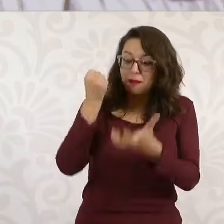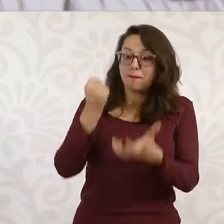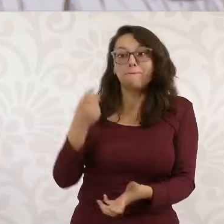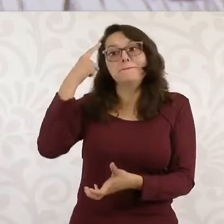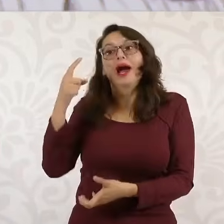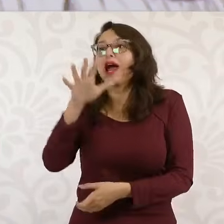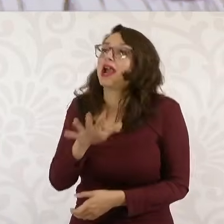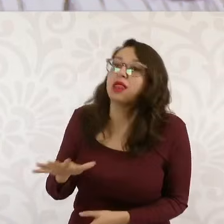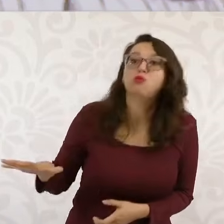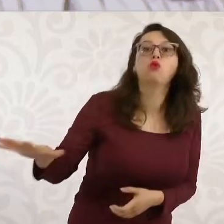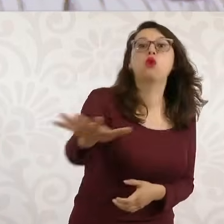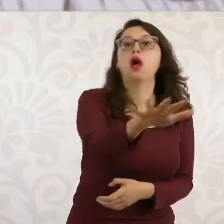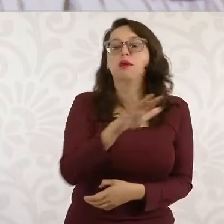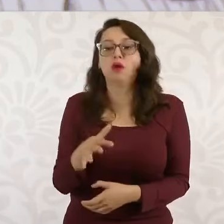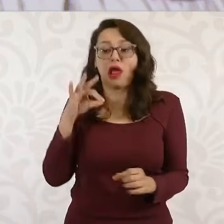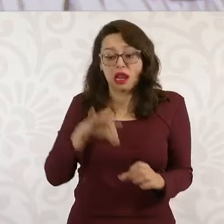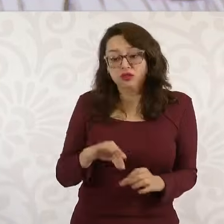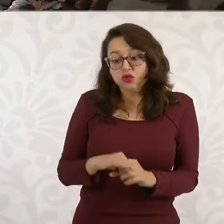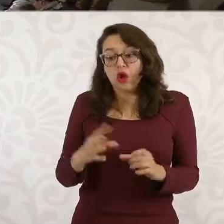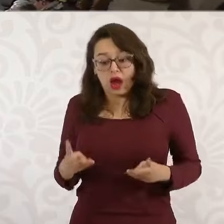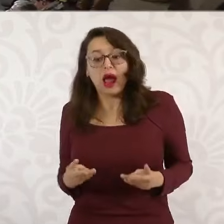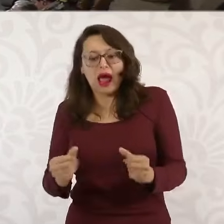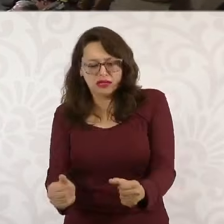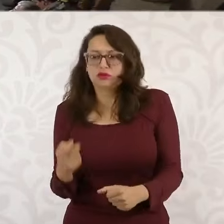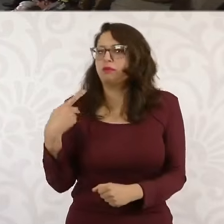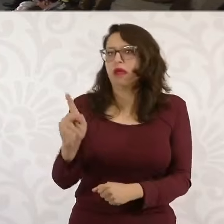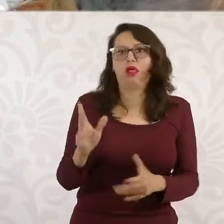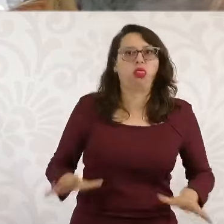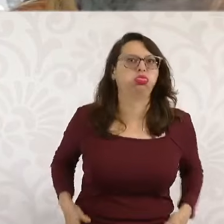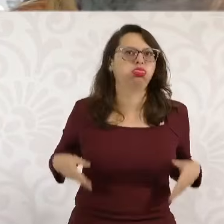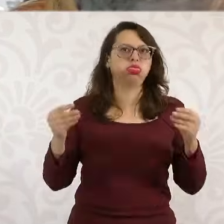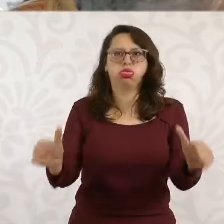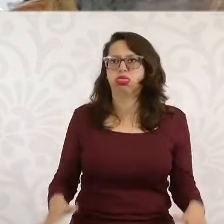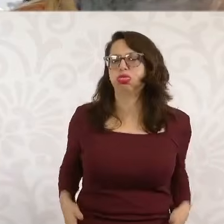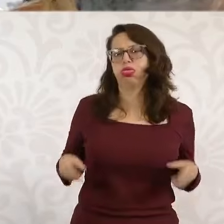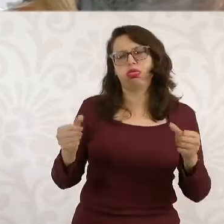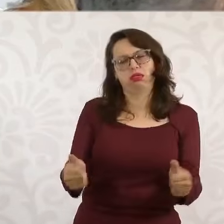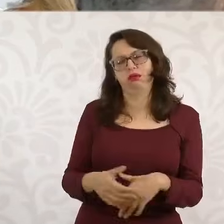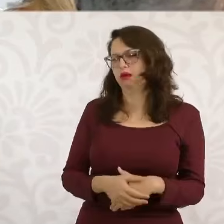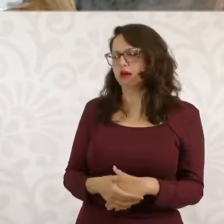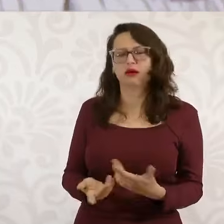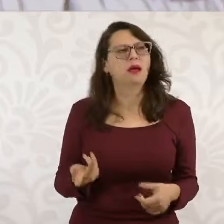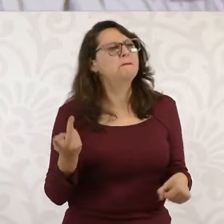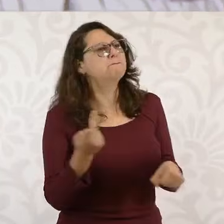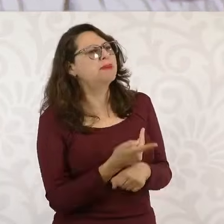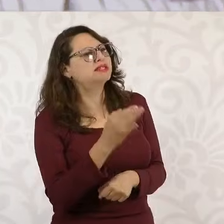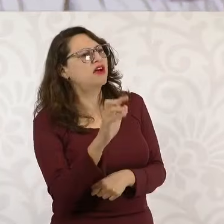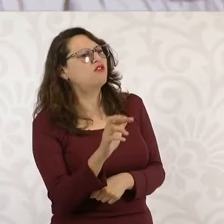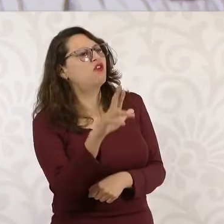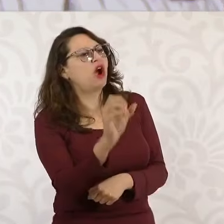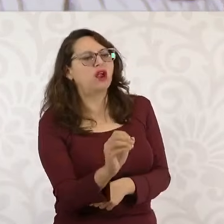utilice para la elección, sin despilfarros. ¿Qué pasa con el fuero, presidenta? ¿Eso se incluye dentro de la Ese no se reforma? tocó, finalmente.